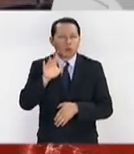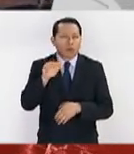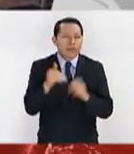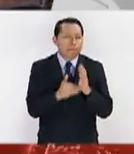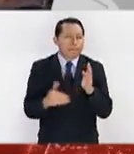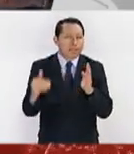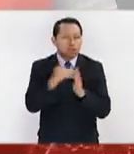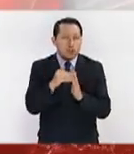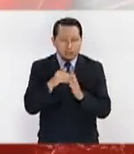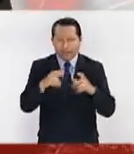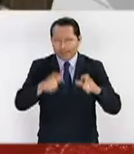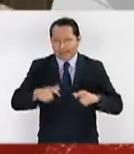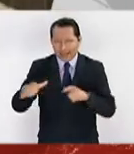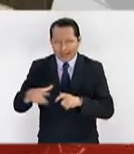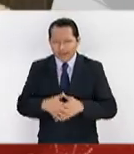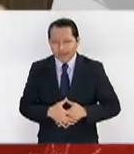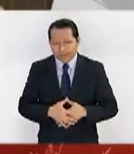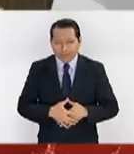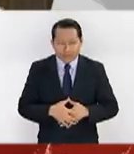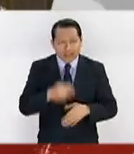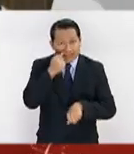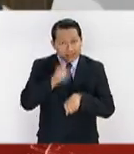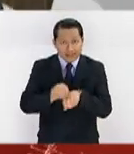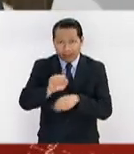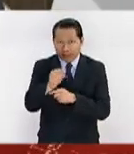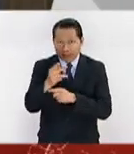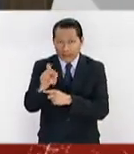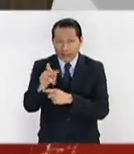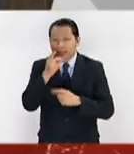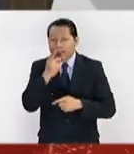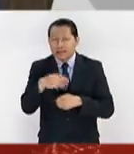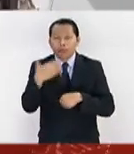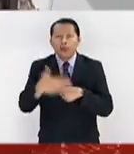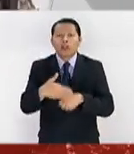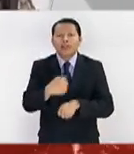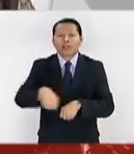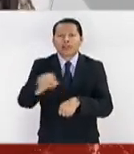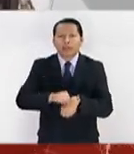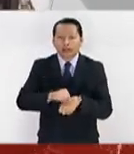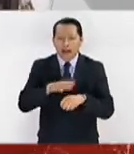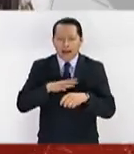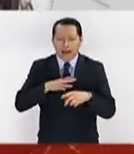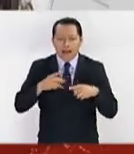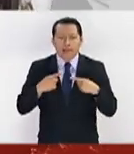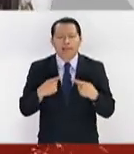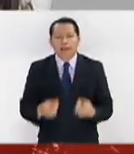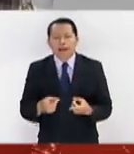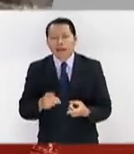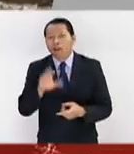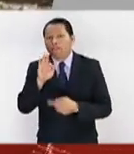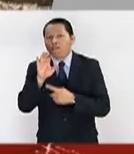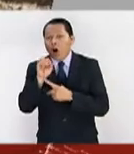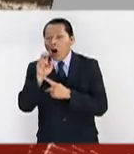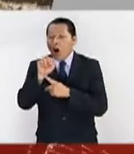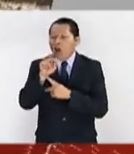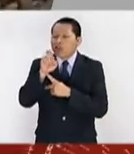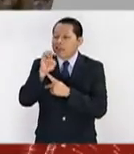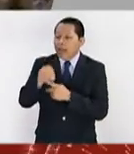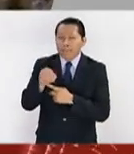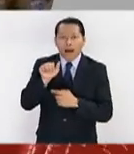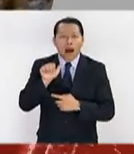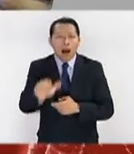350 millones de barriles. El secretario de Hacienda informa que la próxima semana se entregarán los recursos del Fonden a la Ciudad de